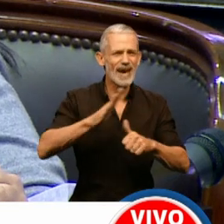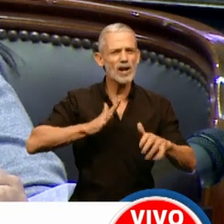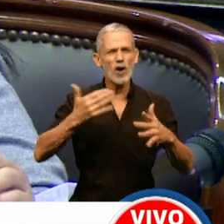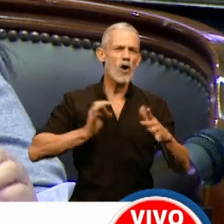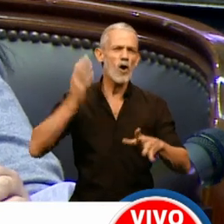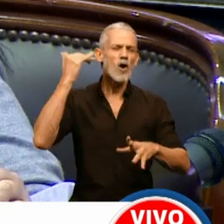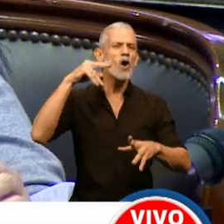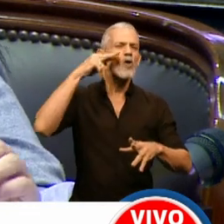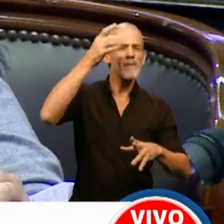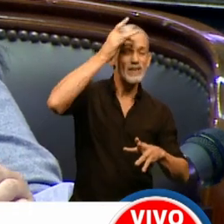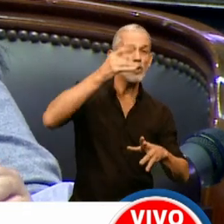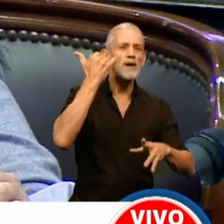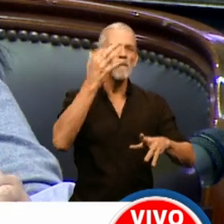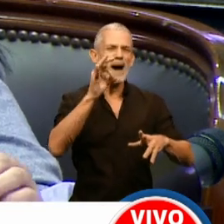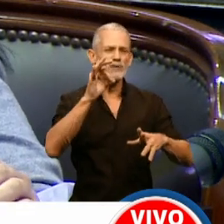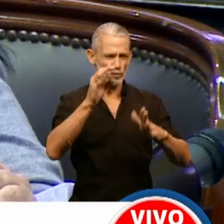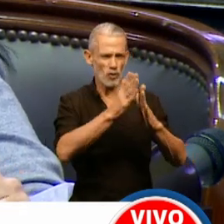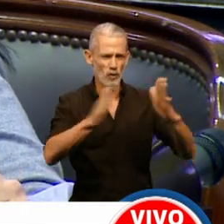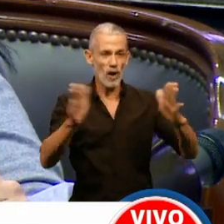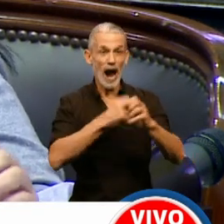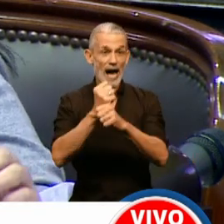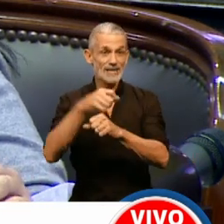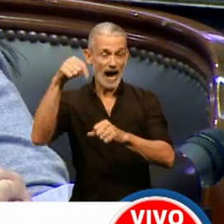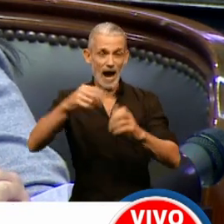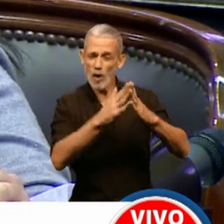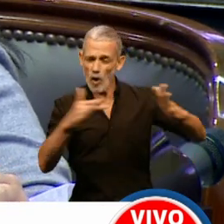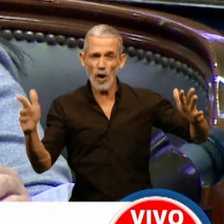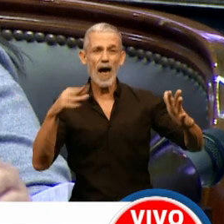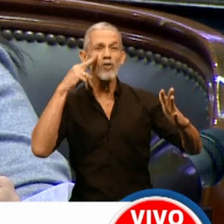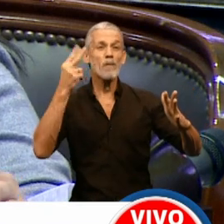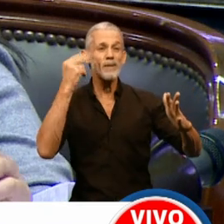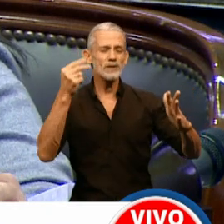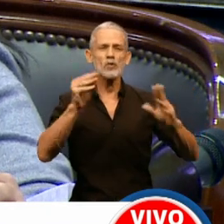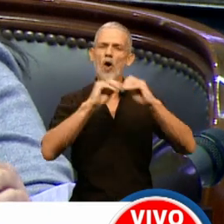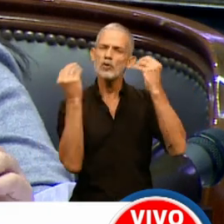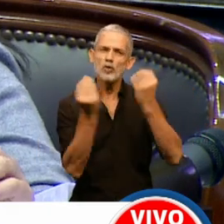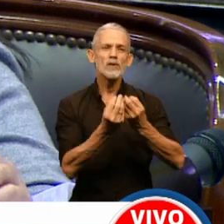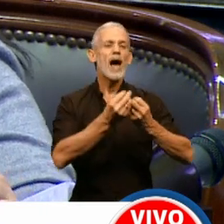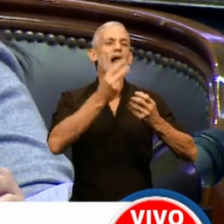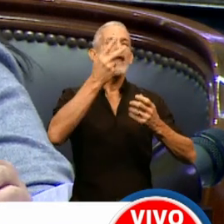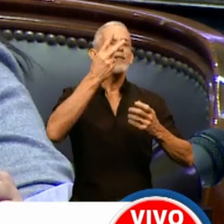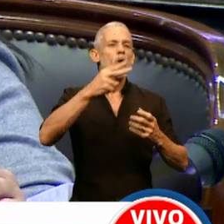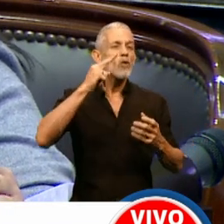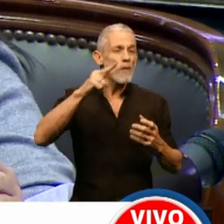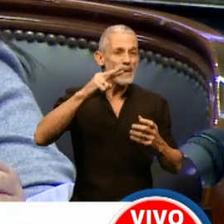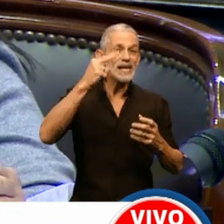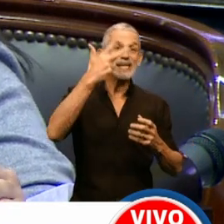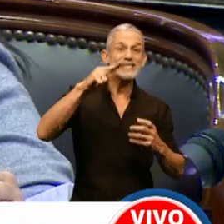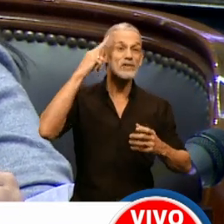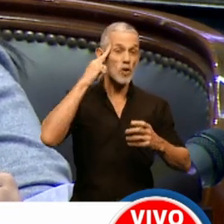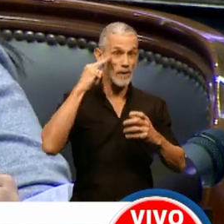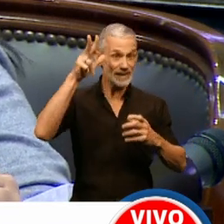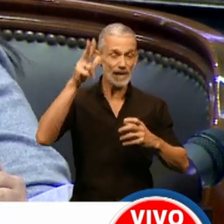del 2012 hasta abril del 2021 a ahora se han realizado nueve mil 383 rectificaciones